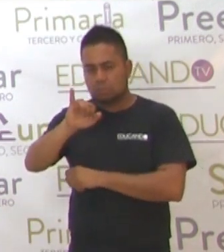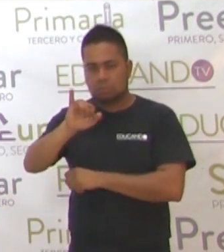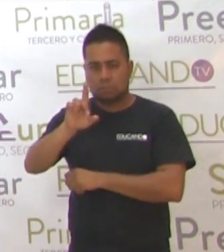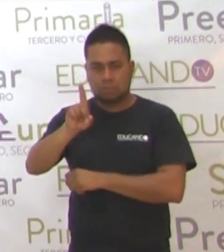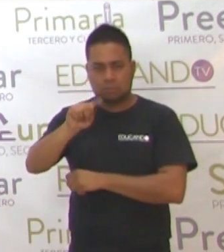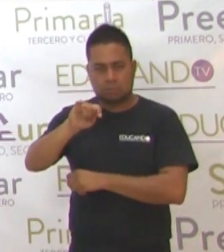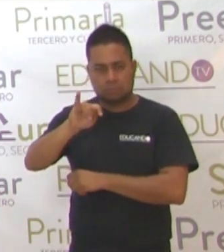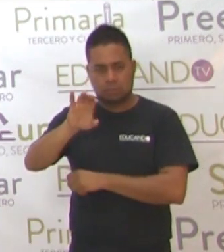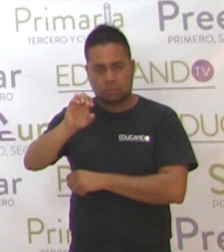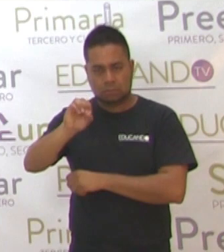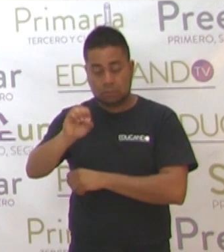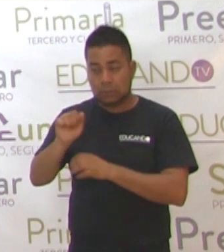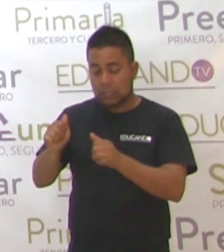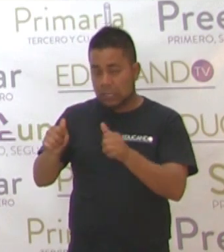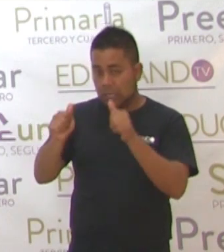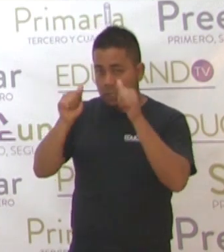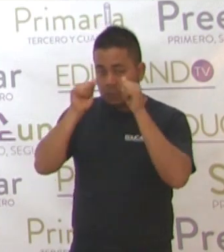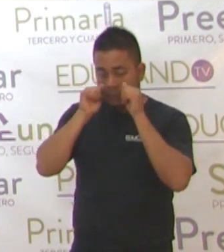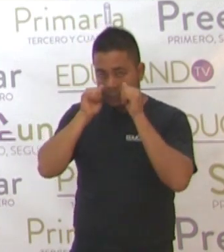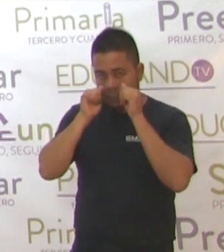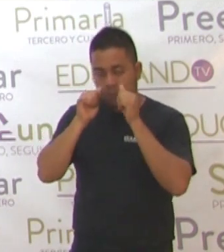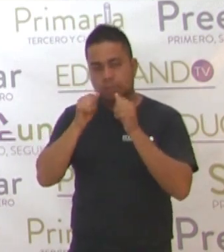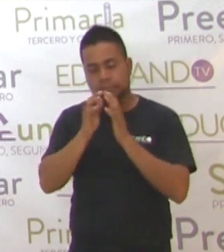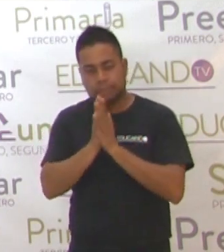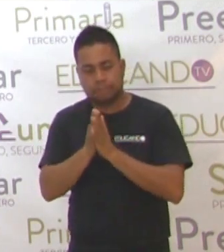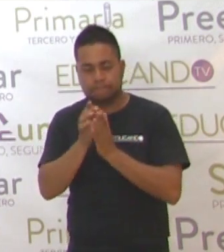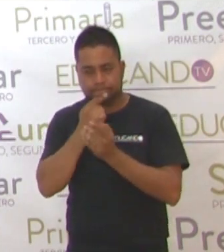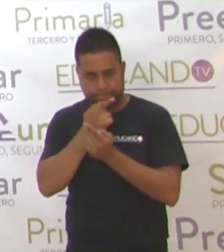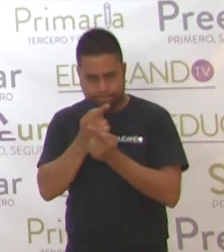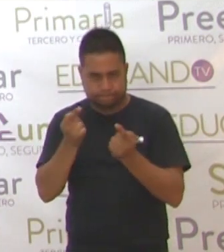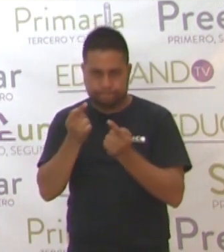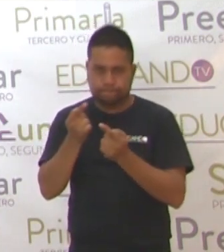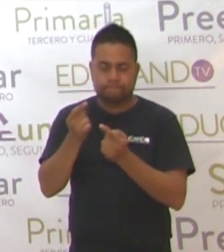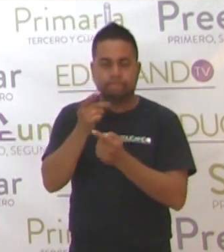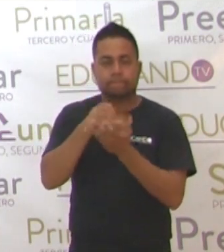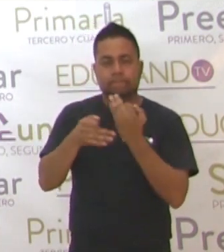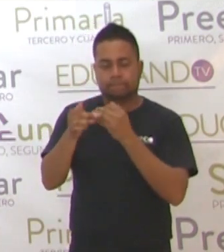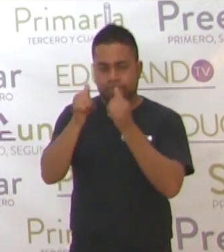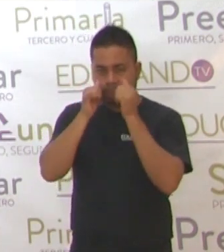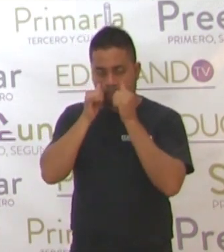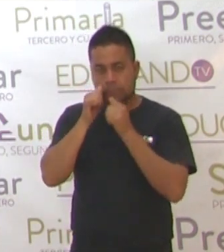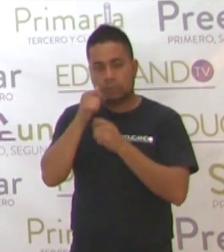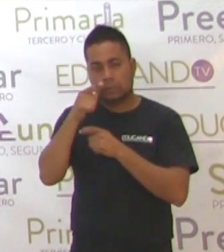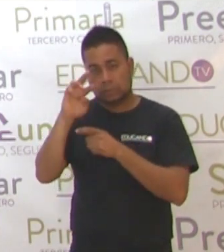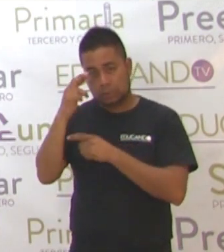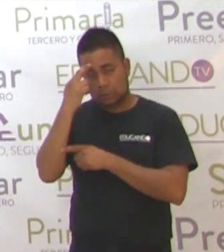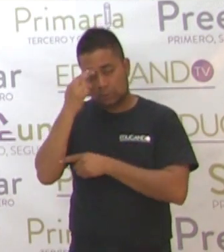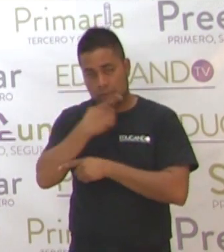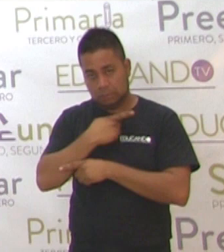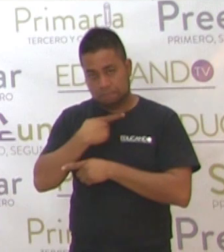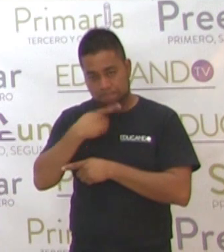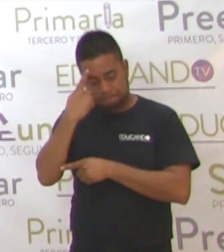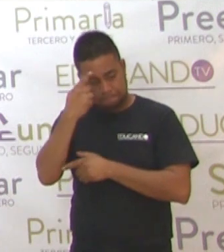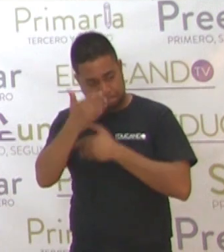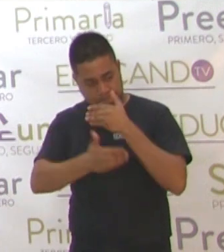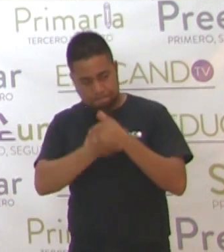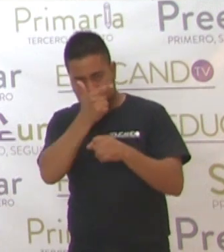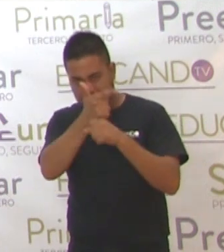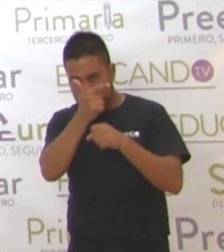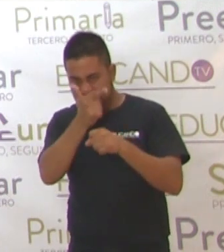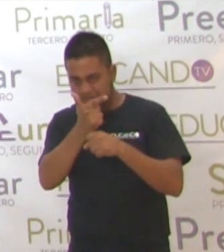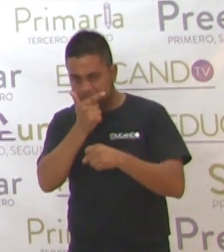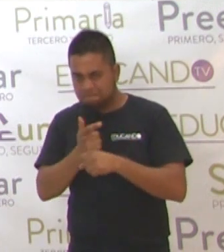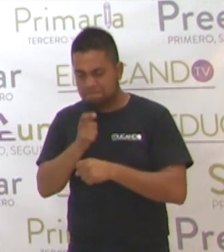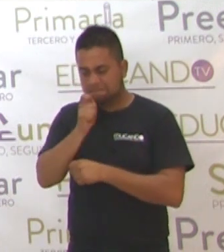niños y niñas porque tienes que recordar que durante todo el proceso de la identificación de de éticos de forma